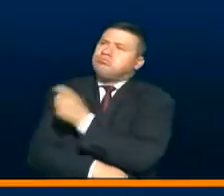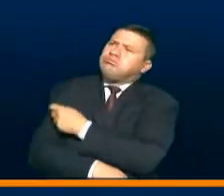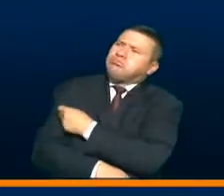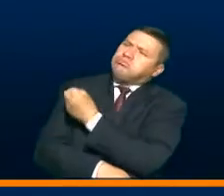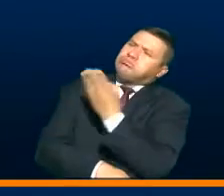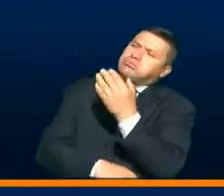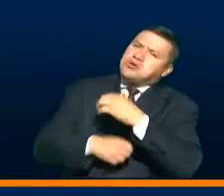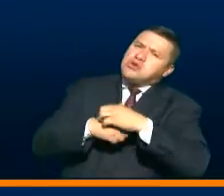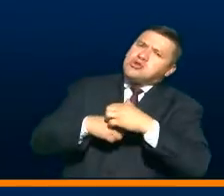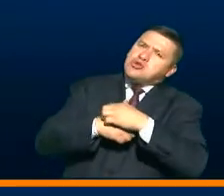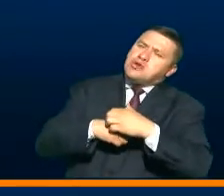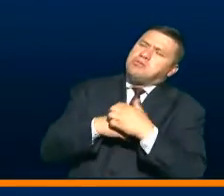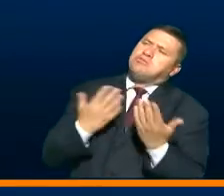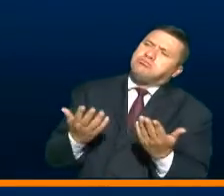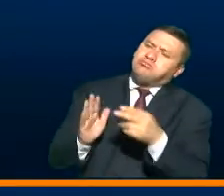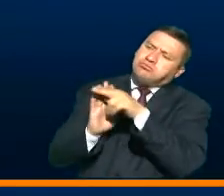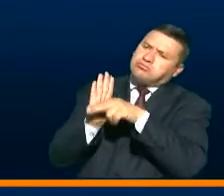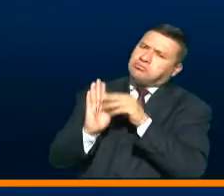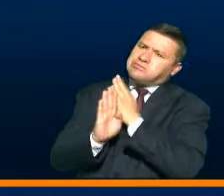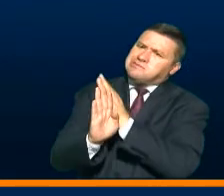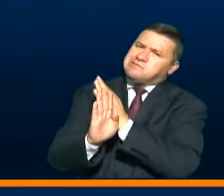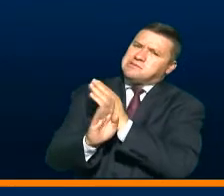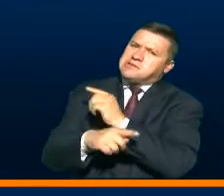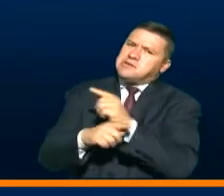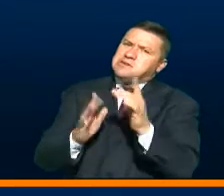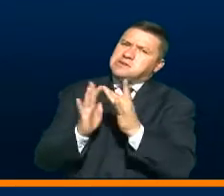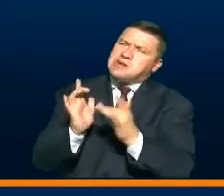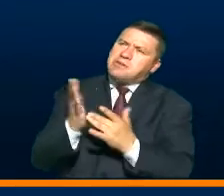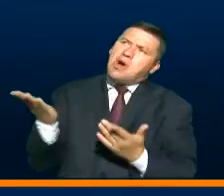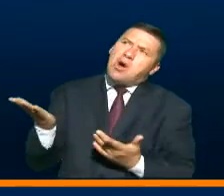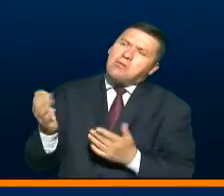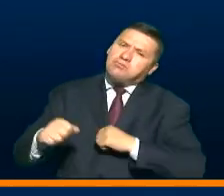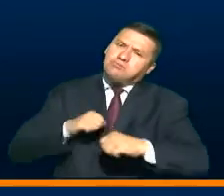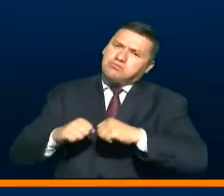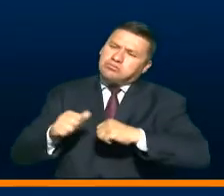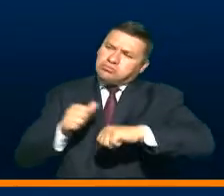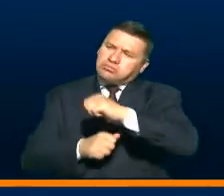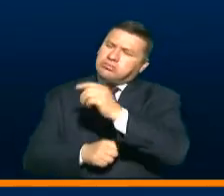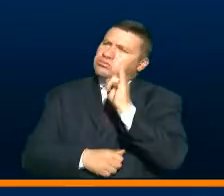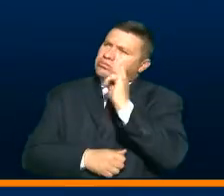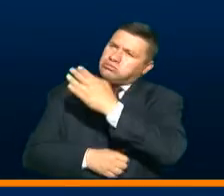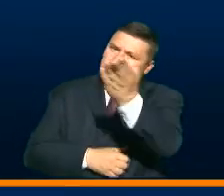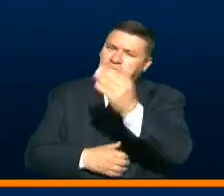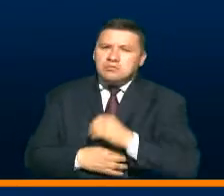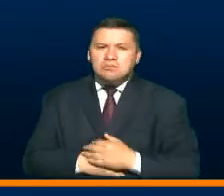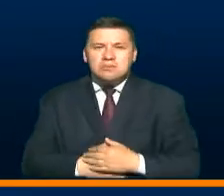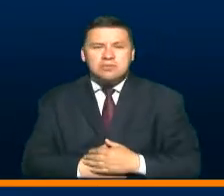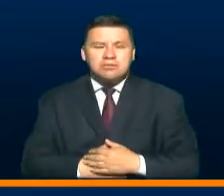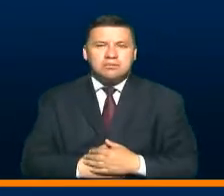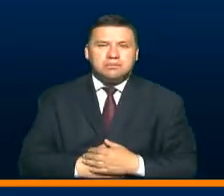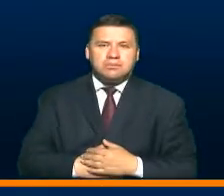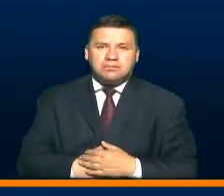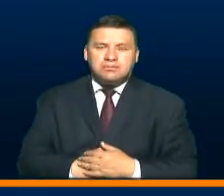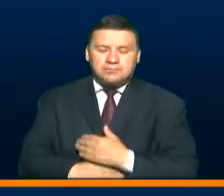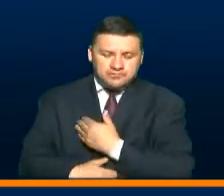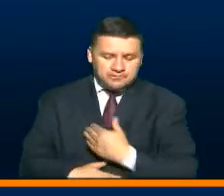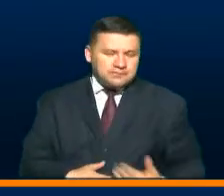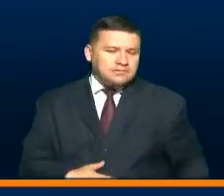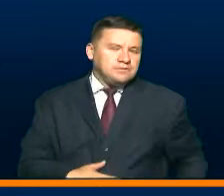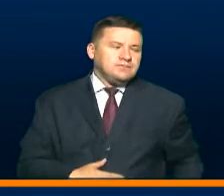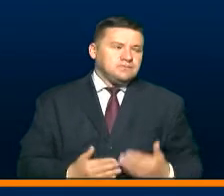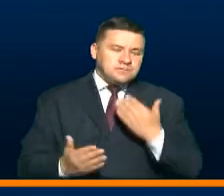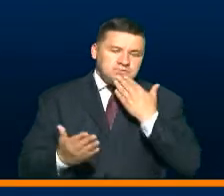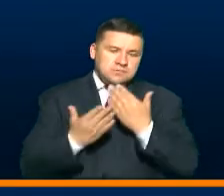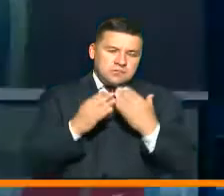masiva en el tolima las medidas de precaución de semana santa y la reactivación segura lo escuchamos presidente muy